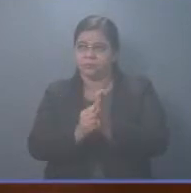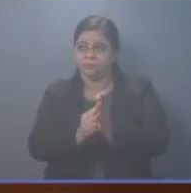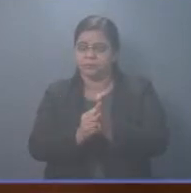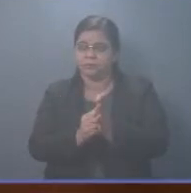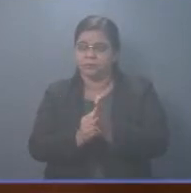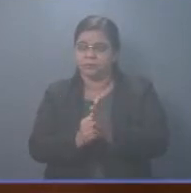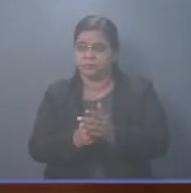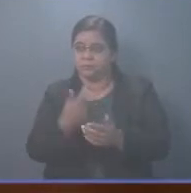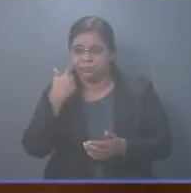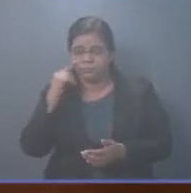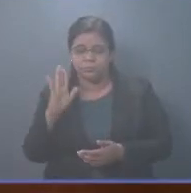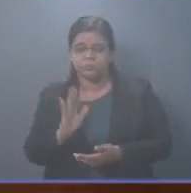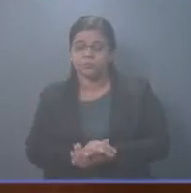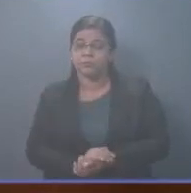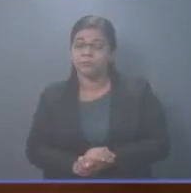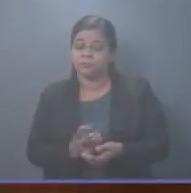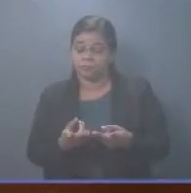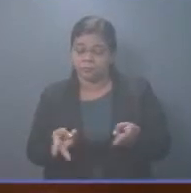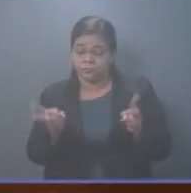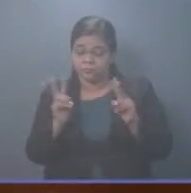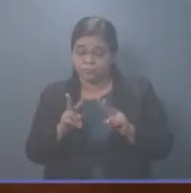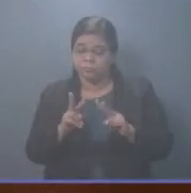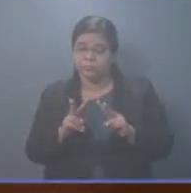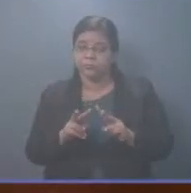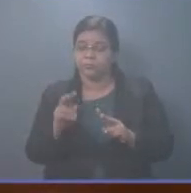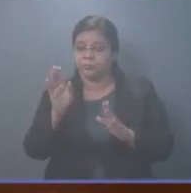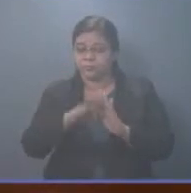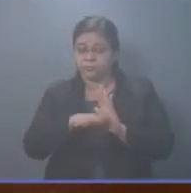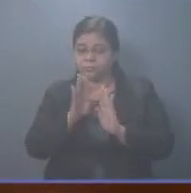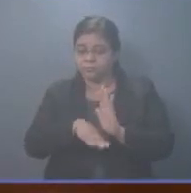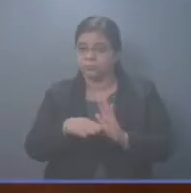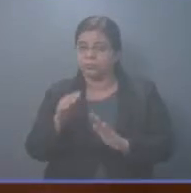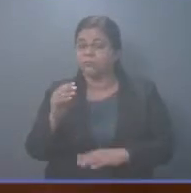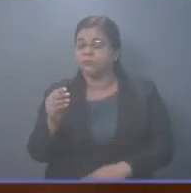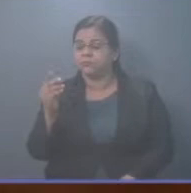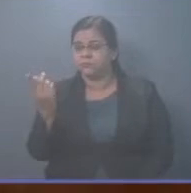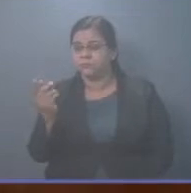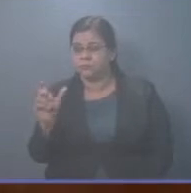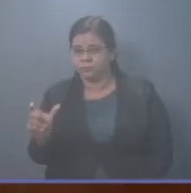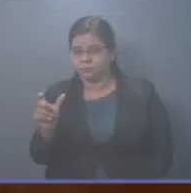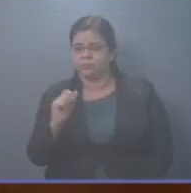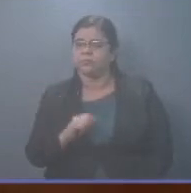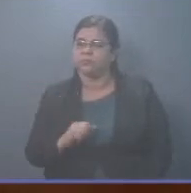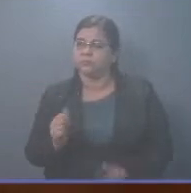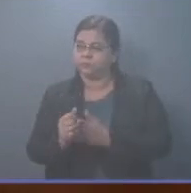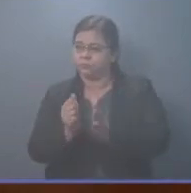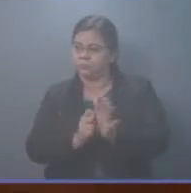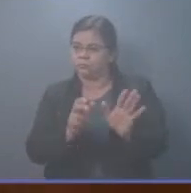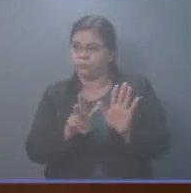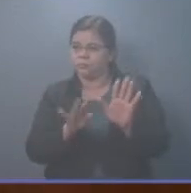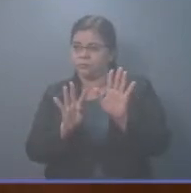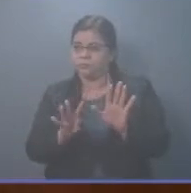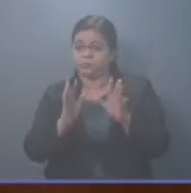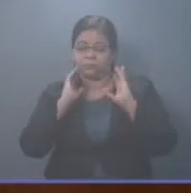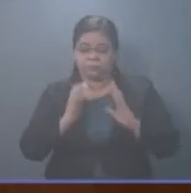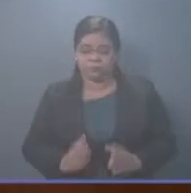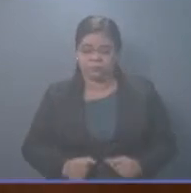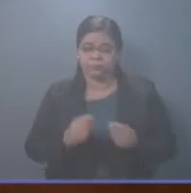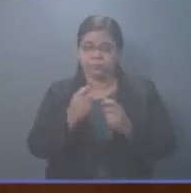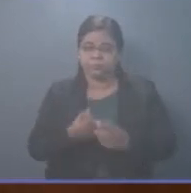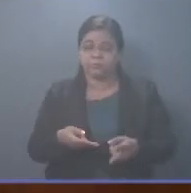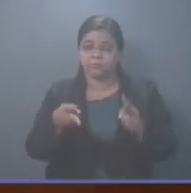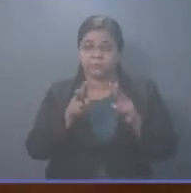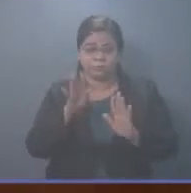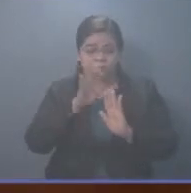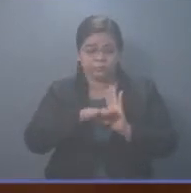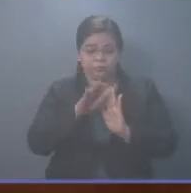términos. Valor reducido del documento único de identidad, artículo 89. El Estado garantizará un valor reducido